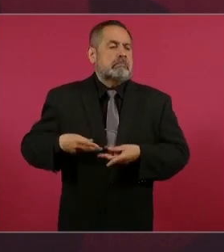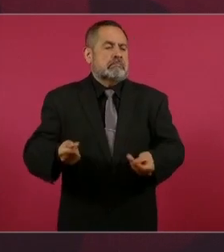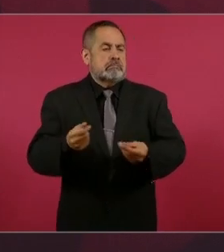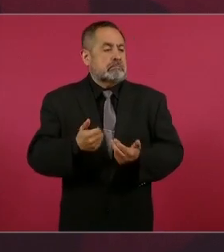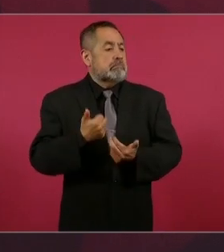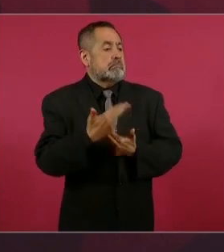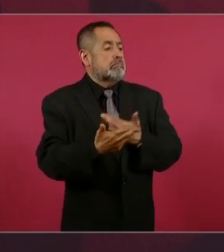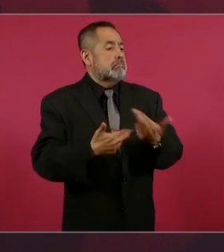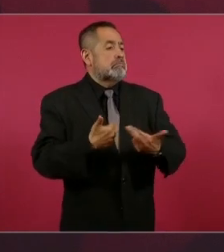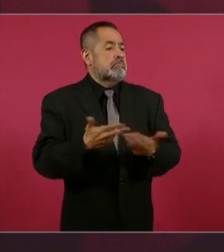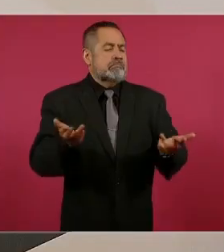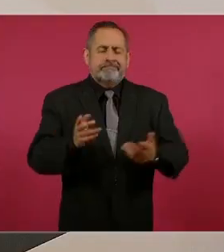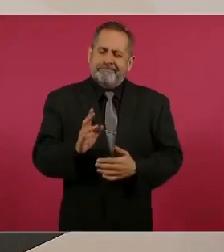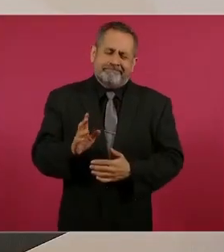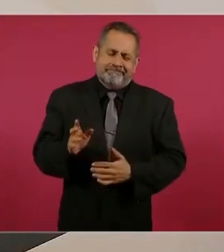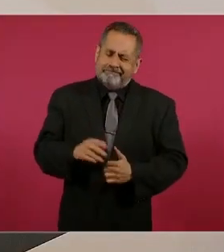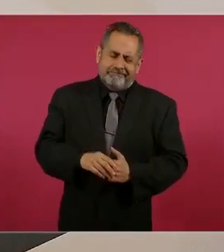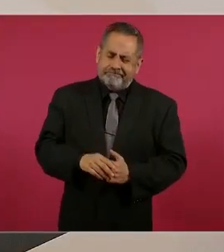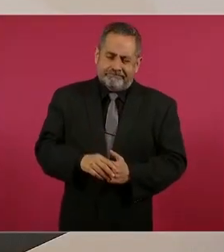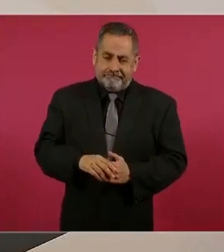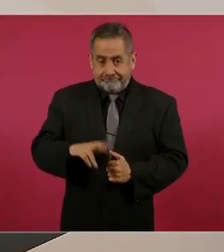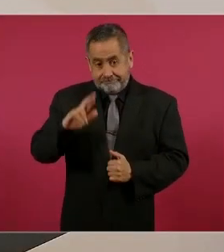Antes yo recuerdo mucho